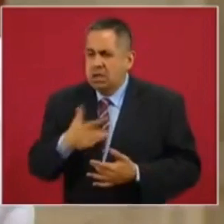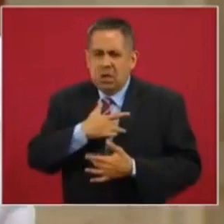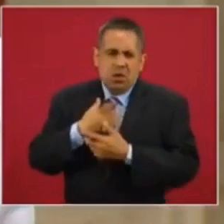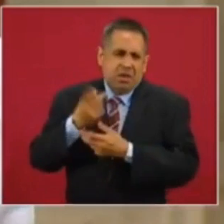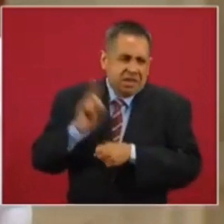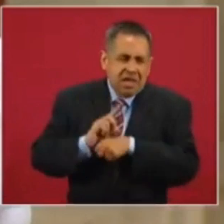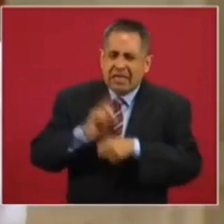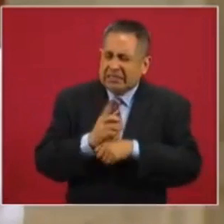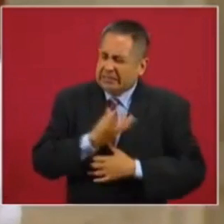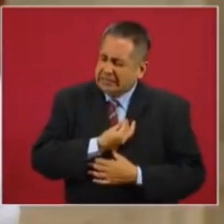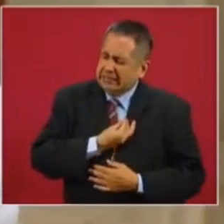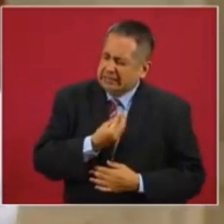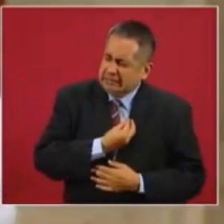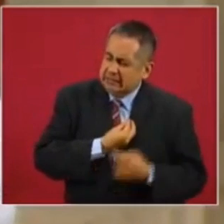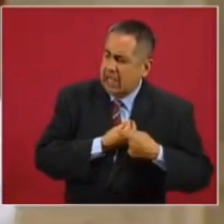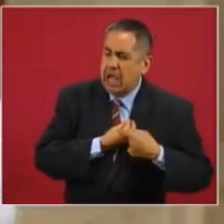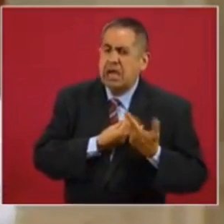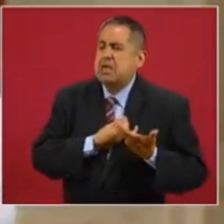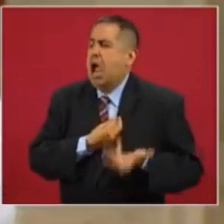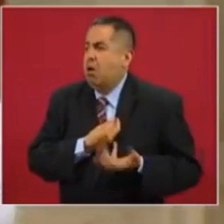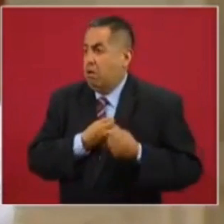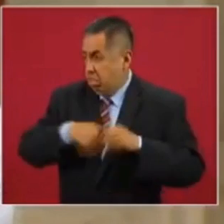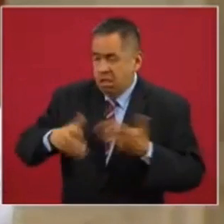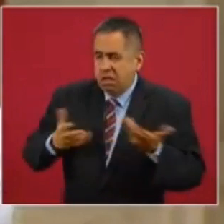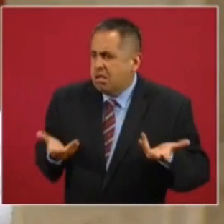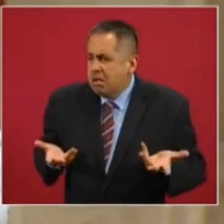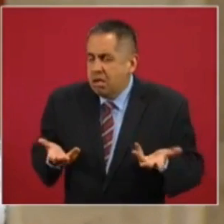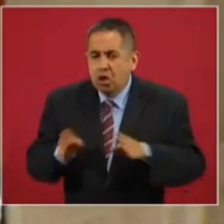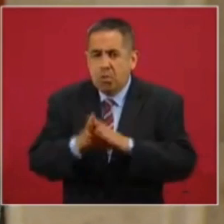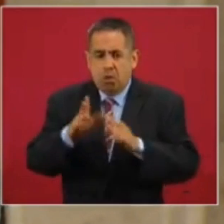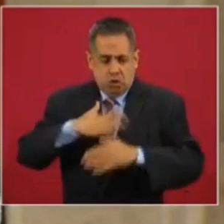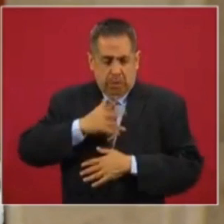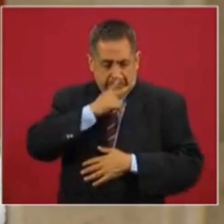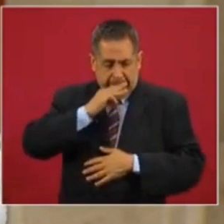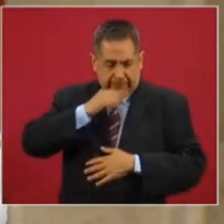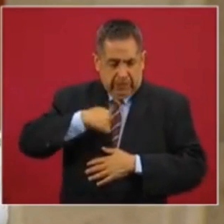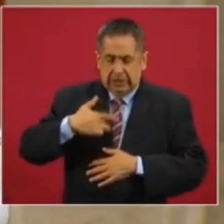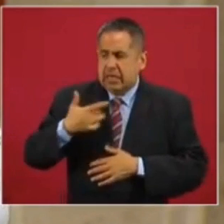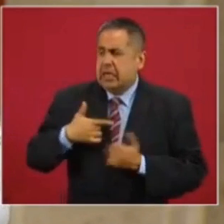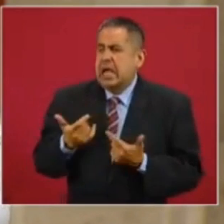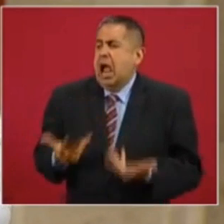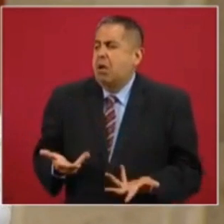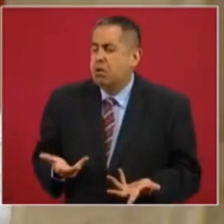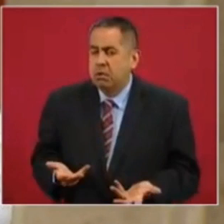cargamos acá como podemos hacerle como padres